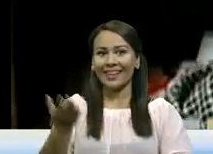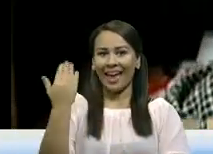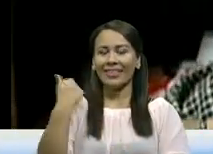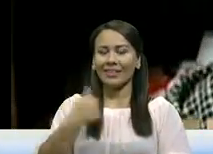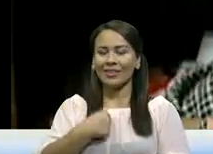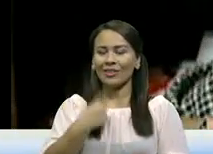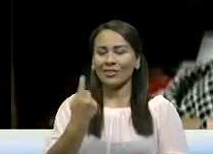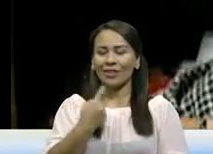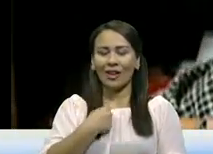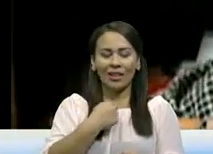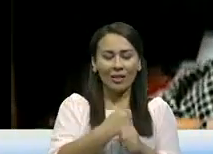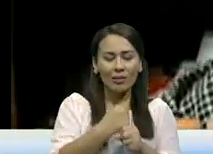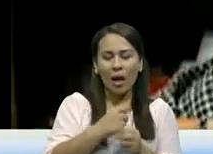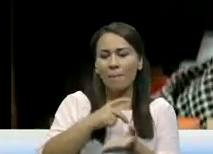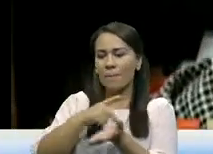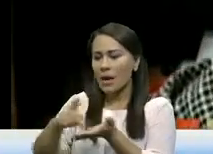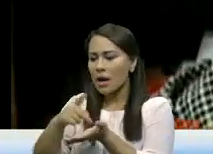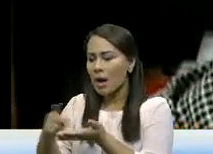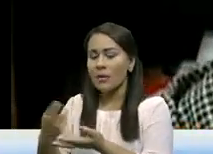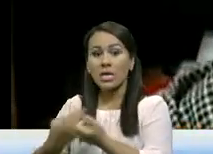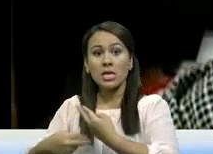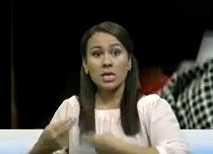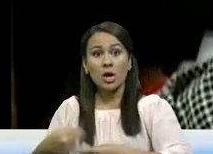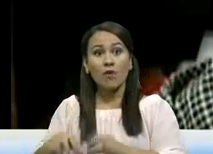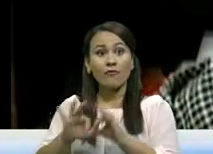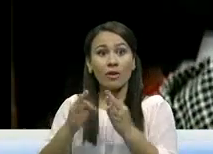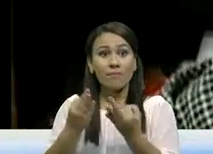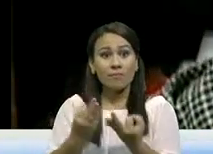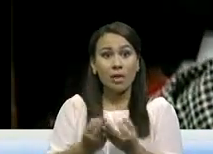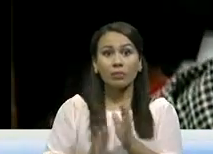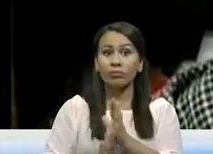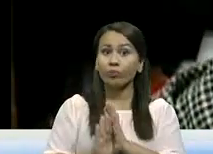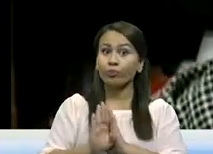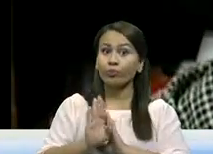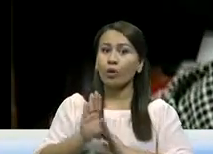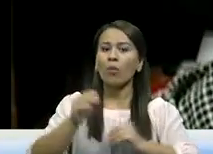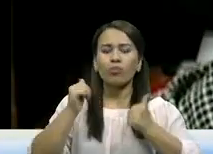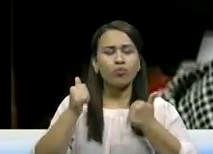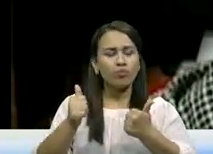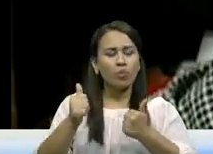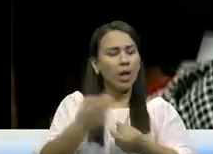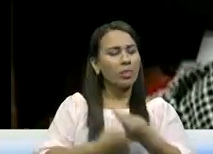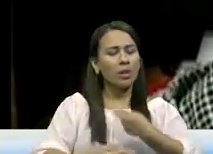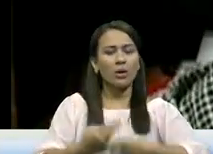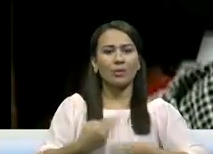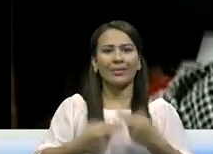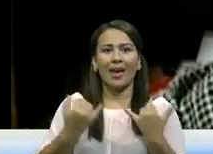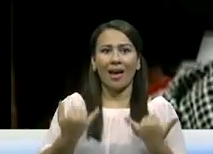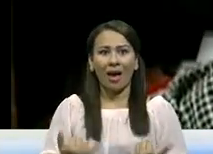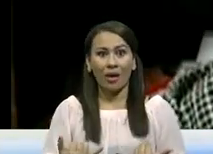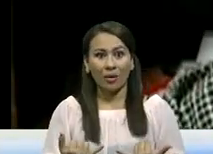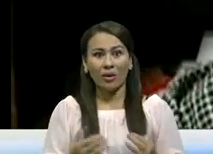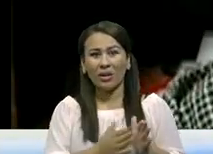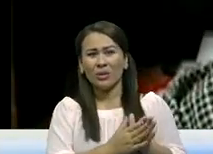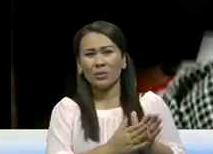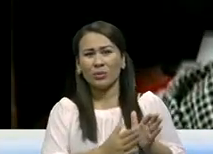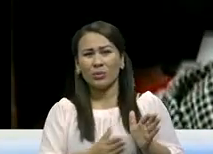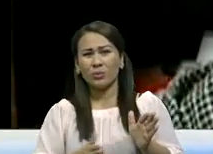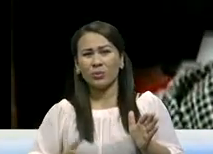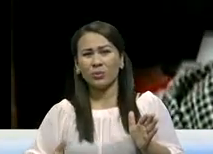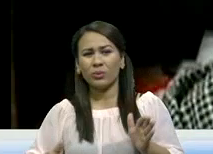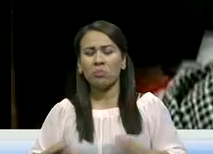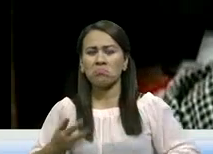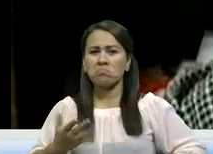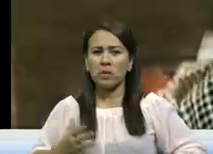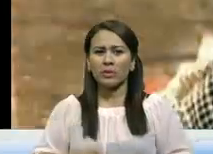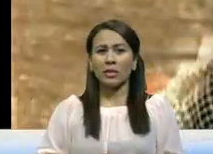se formaba su hogar, tenía su familia, se salía adelante, era muy bueno. Pero hace